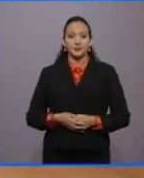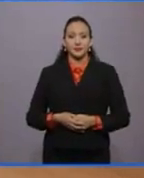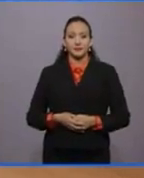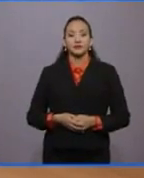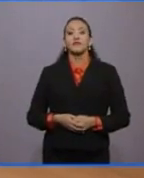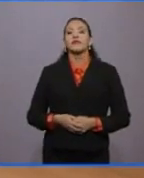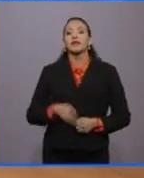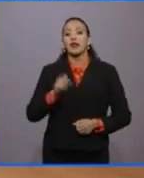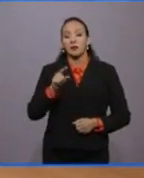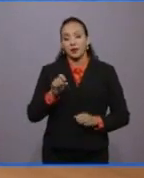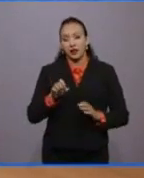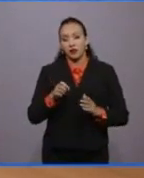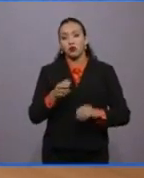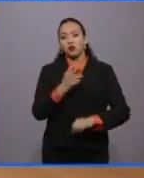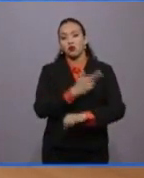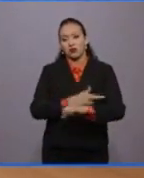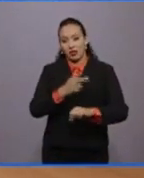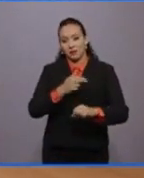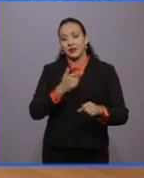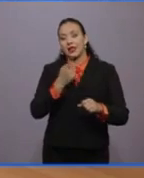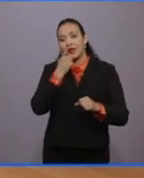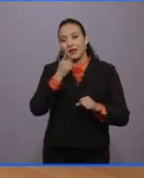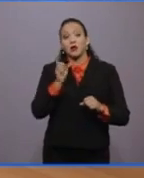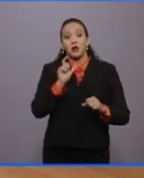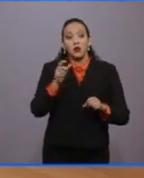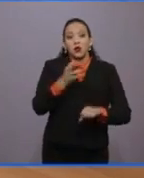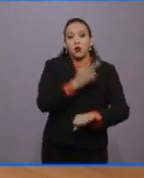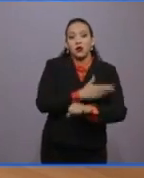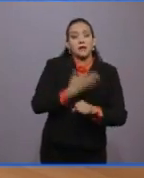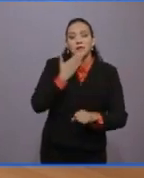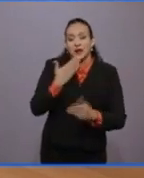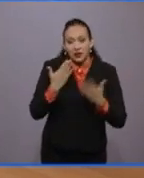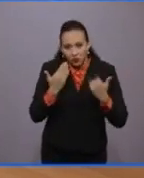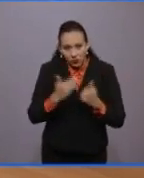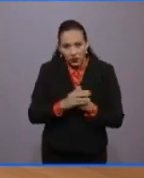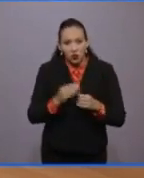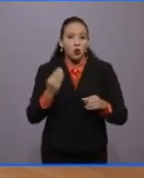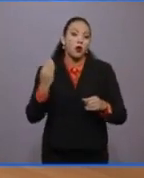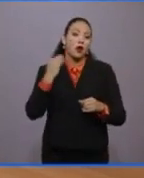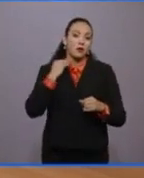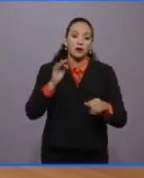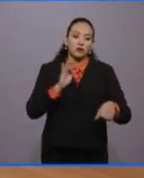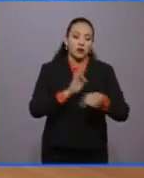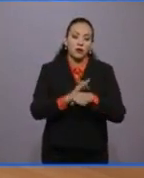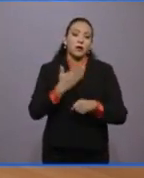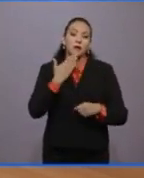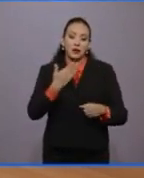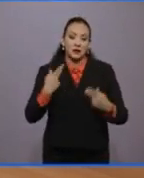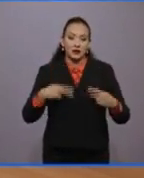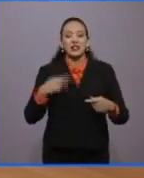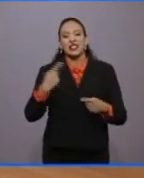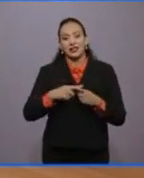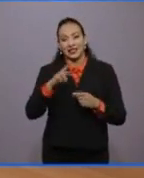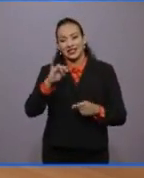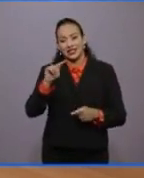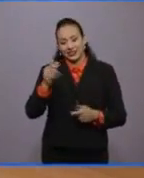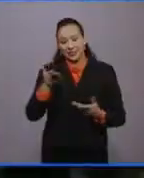Y justamente un caso en donde no existió un debido proceso ni defensa adecuada fue el de Rita. Aquí se lo